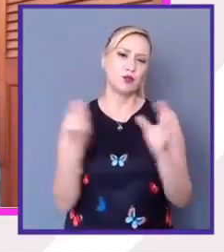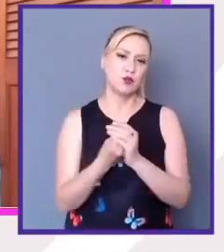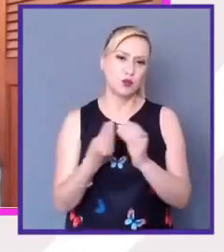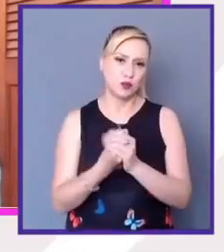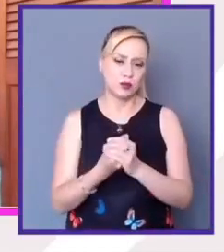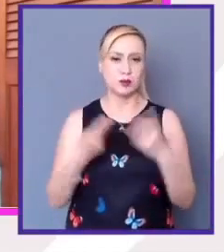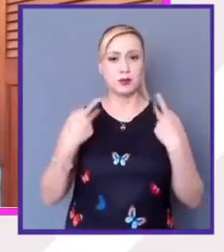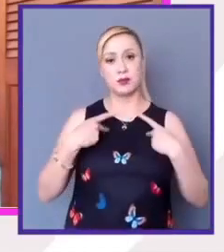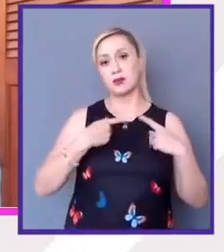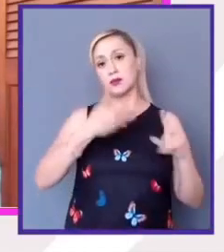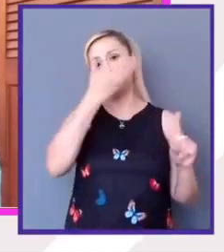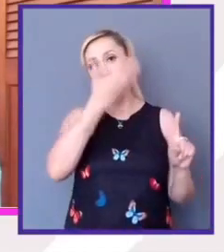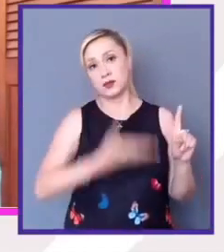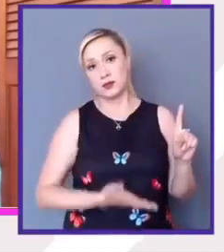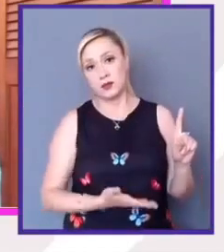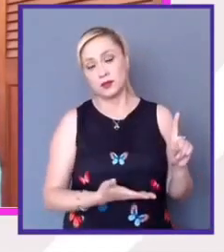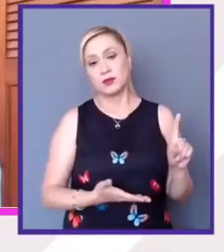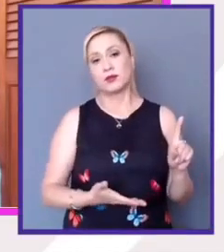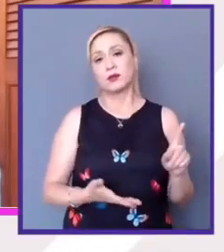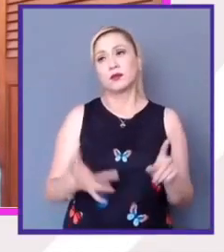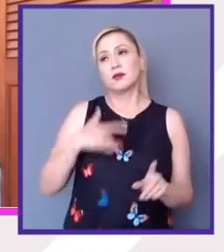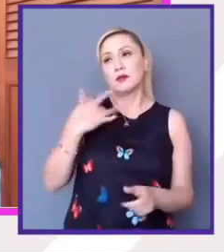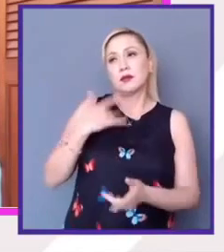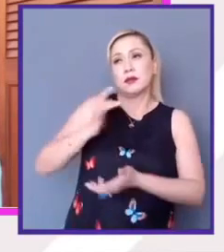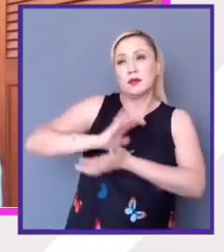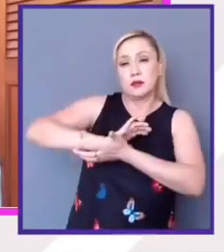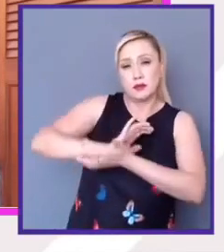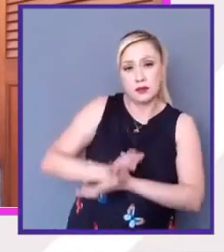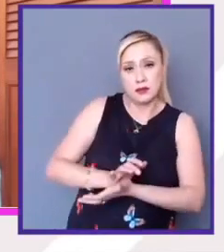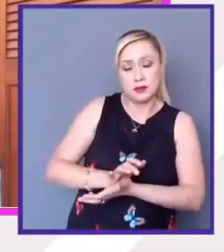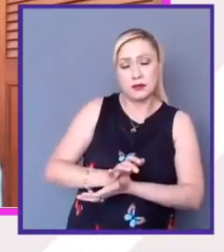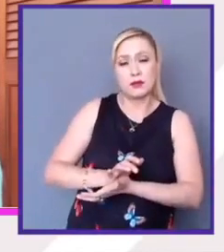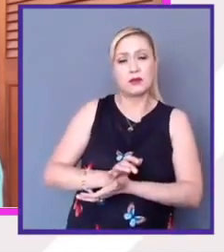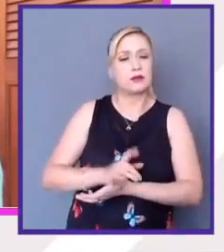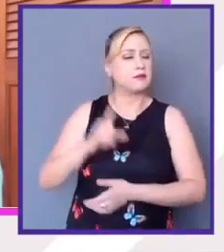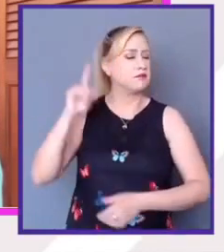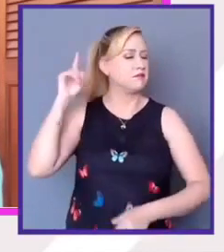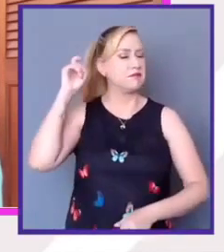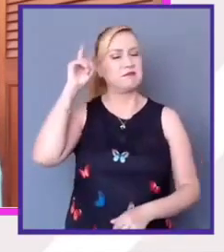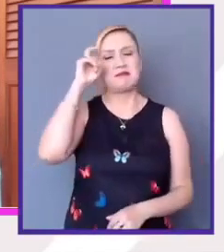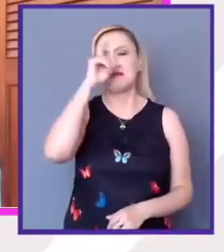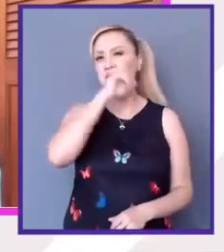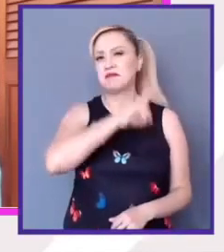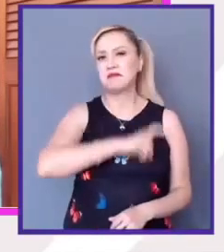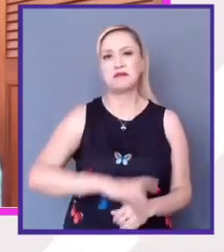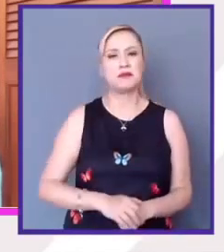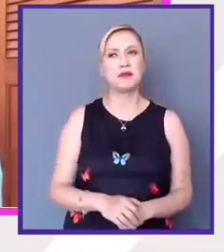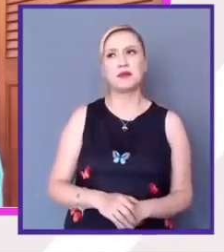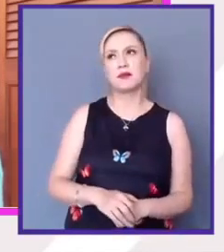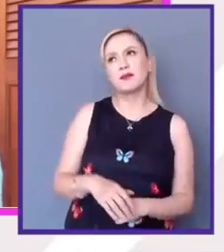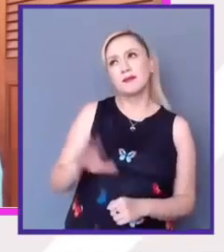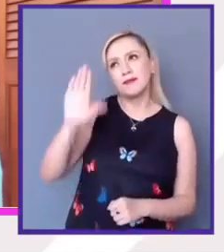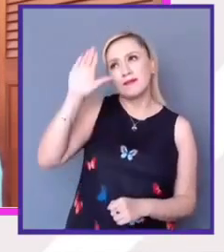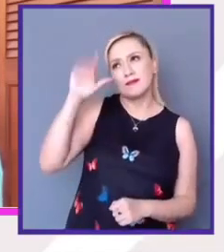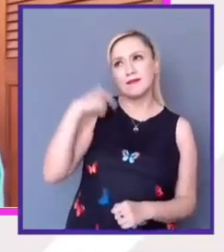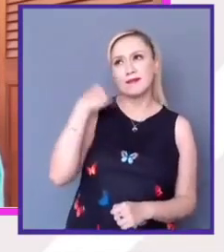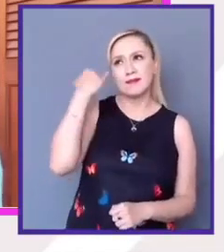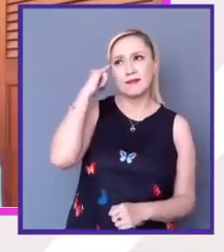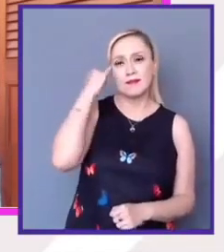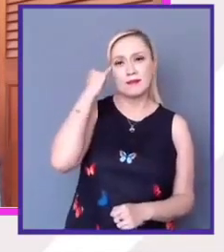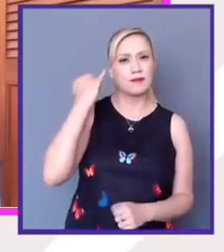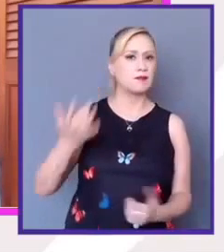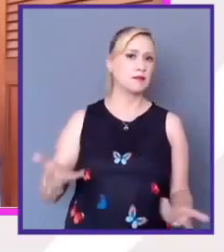persona que ha vivido discriminación estructural muy difícilmente diga, claro, soy indígena, ¿no? Sobre todo una empresa